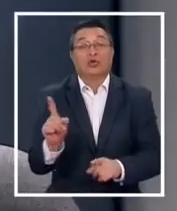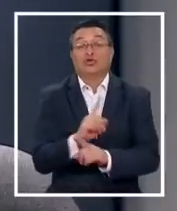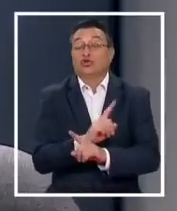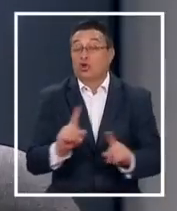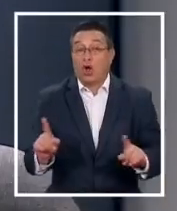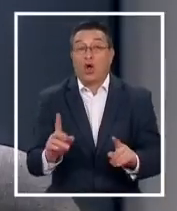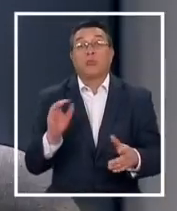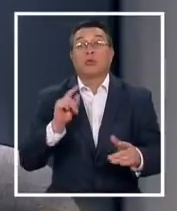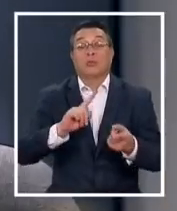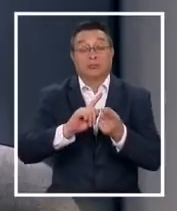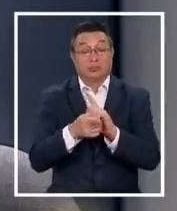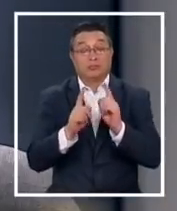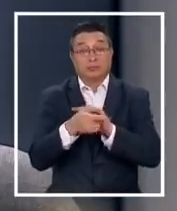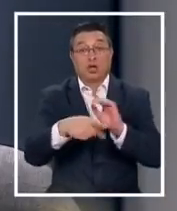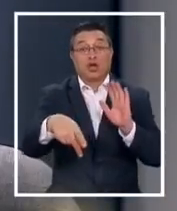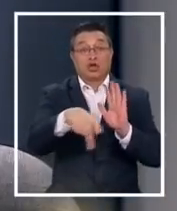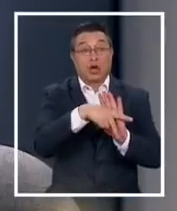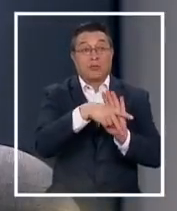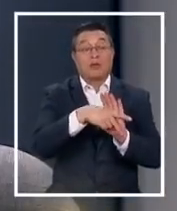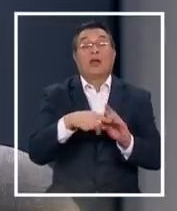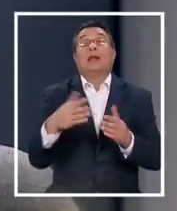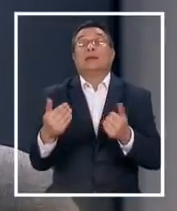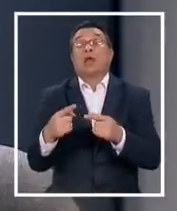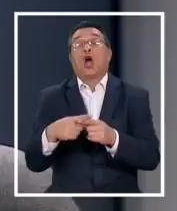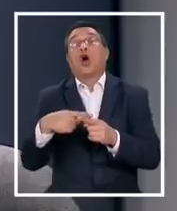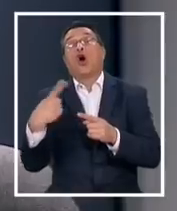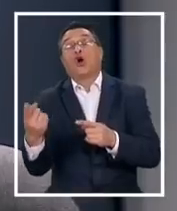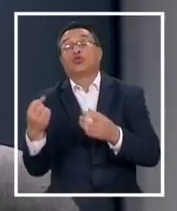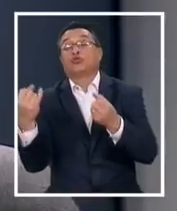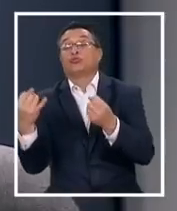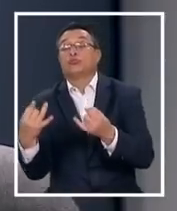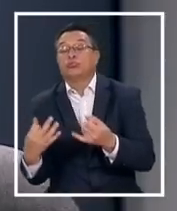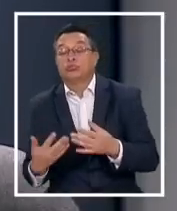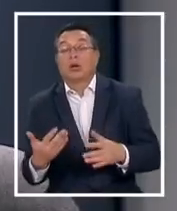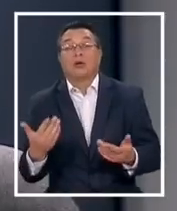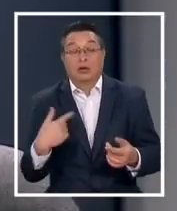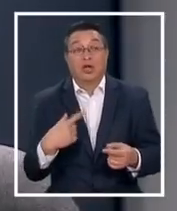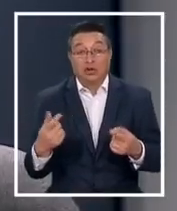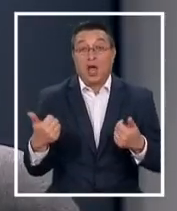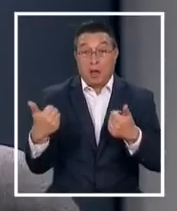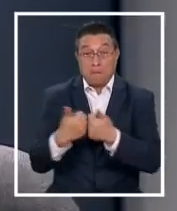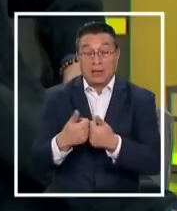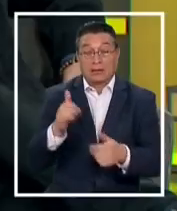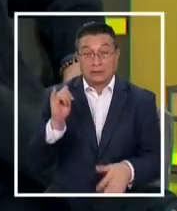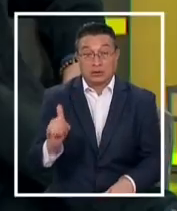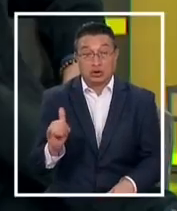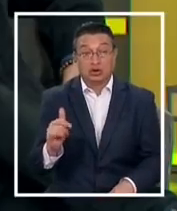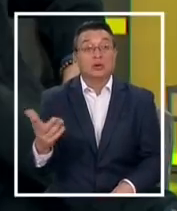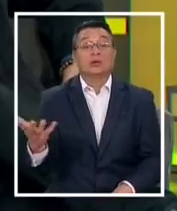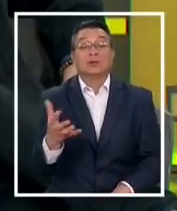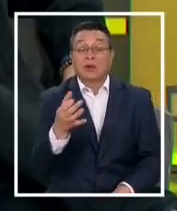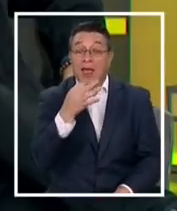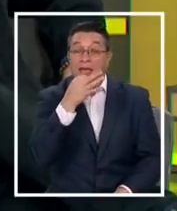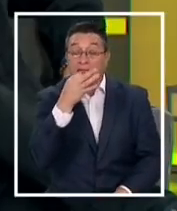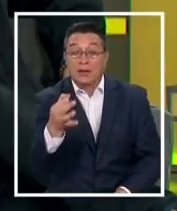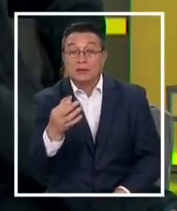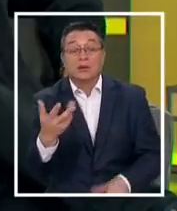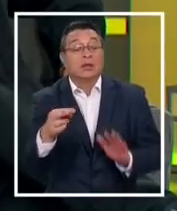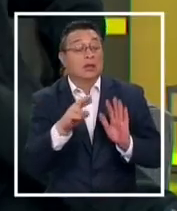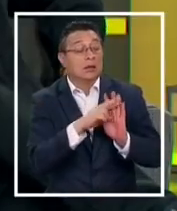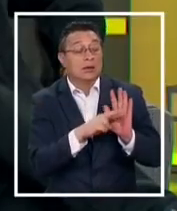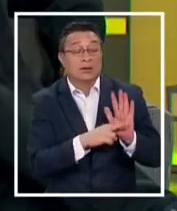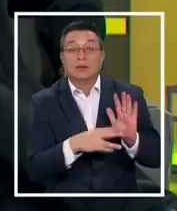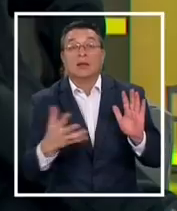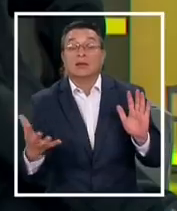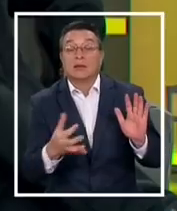es, porque si tú vas a alterar las normas de fondo necesitas otro quórum. Pero más allá de esa discusión, hubo empate, sí, y se dirimió. Y lo que dicen hoy día las reglas del juego después